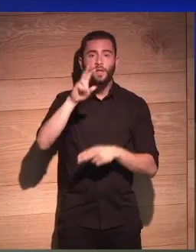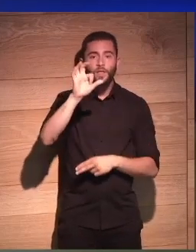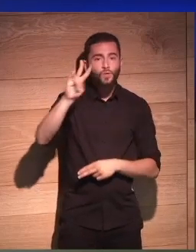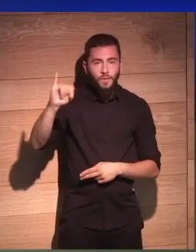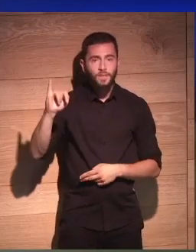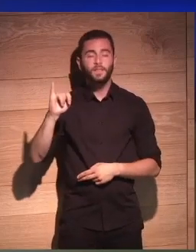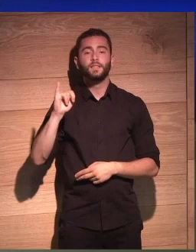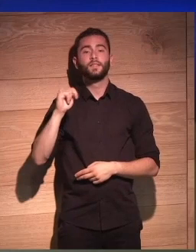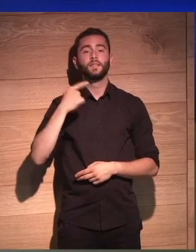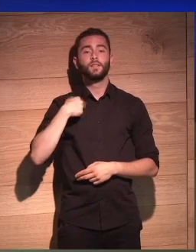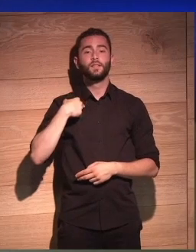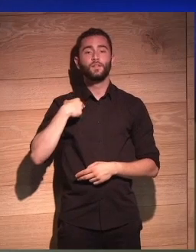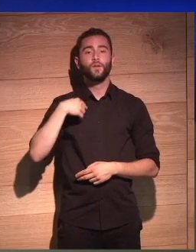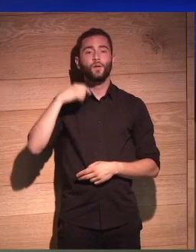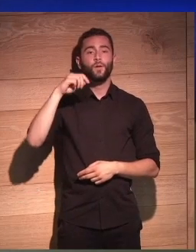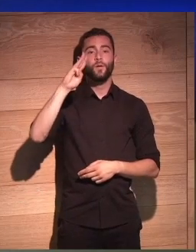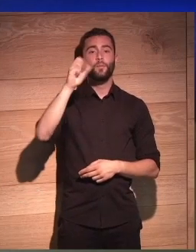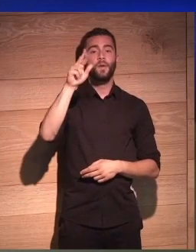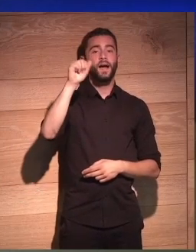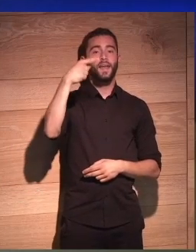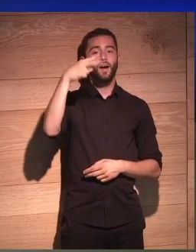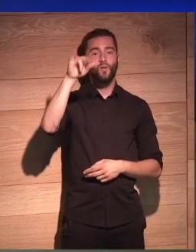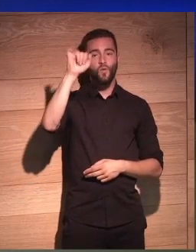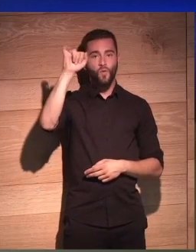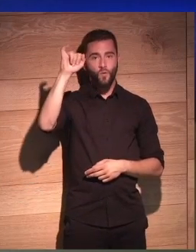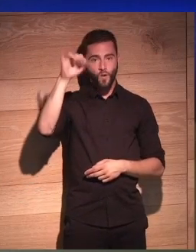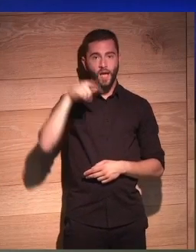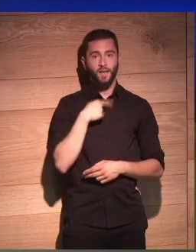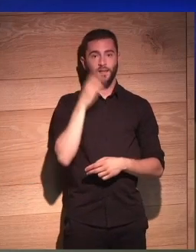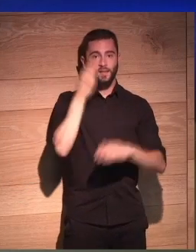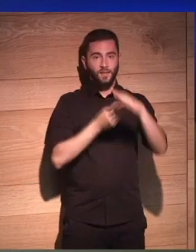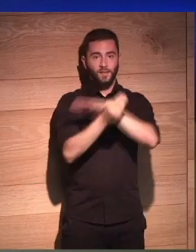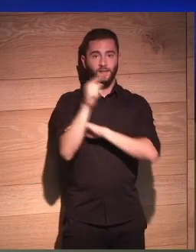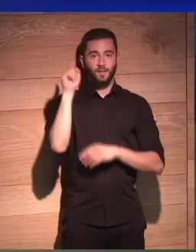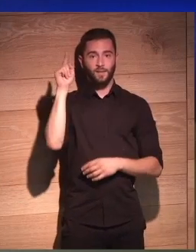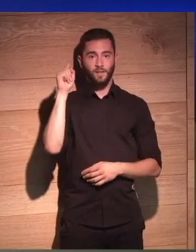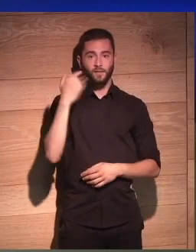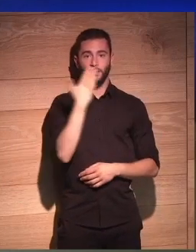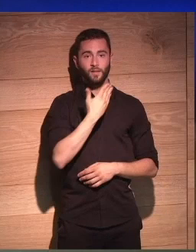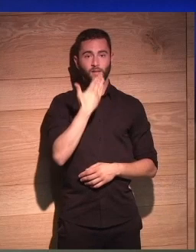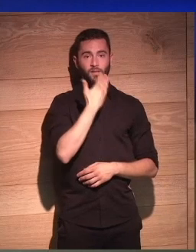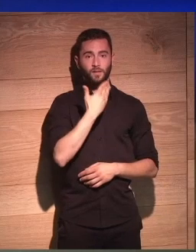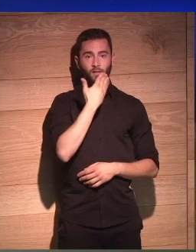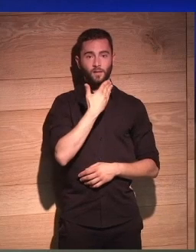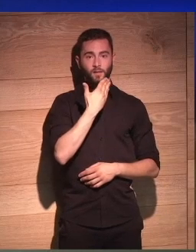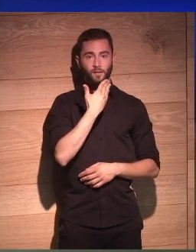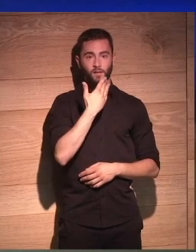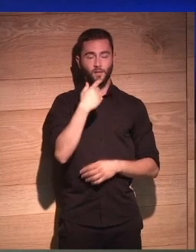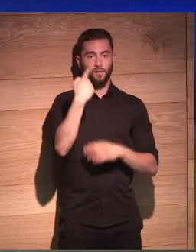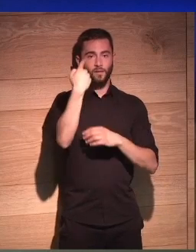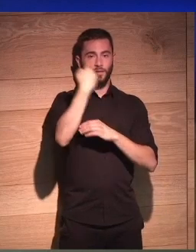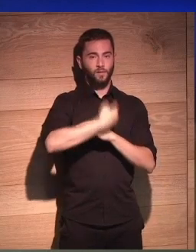y aprendí castellano en la escuela, obligada, pero vivo en guaraní. Y desde